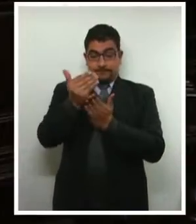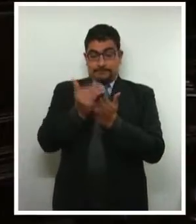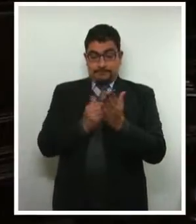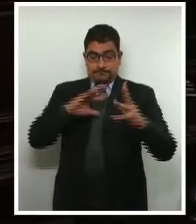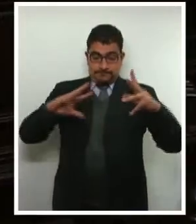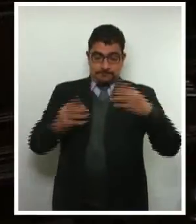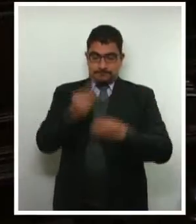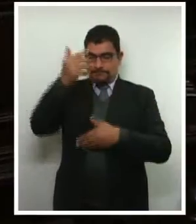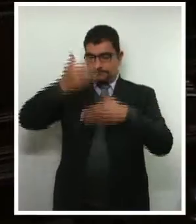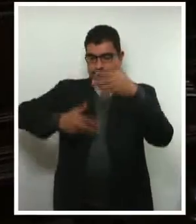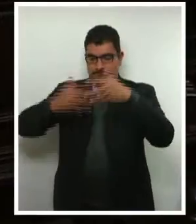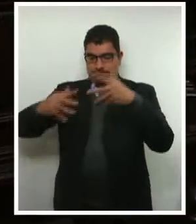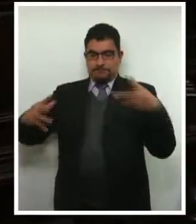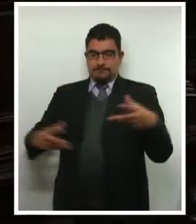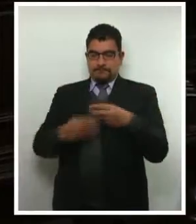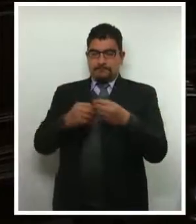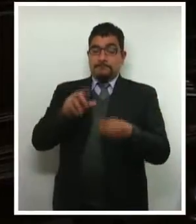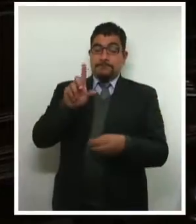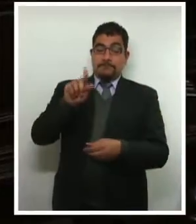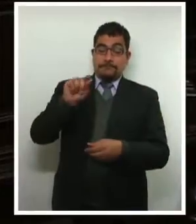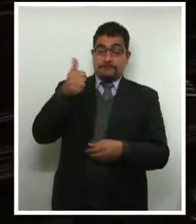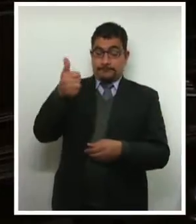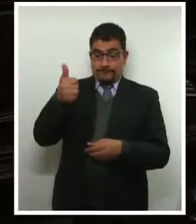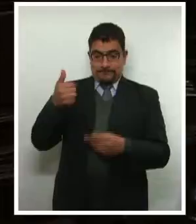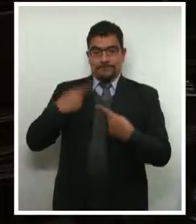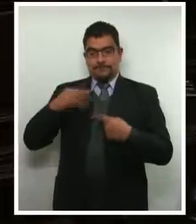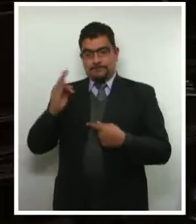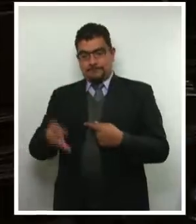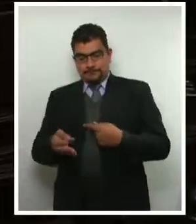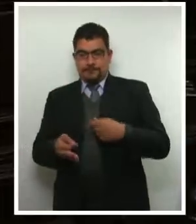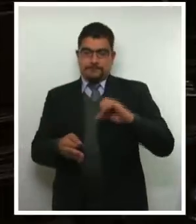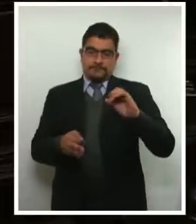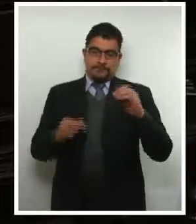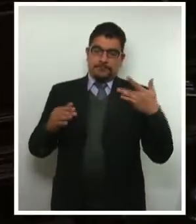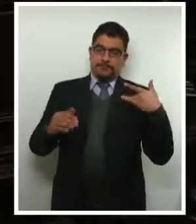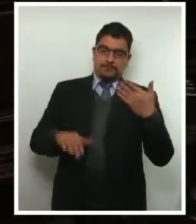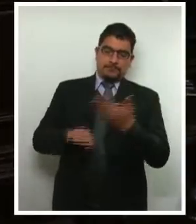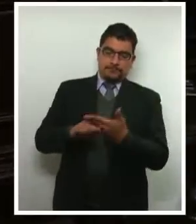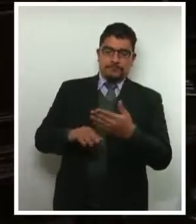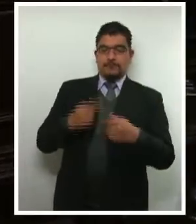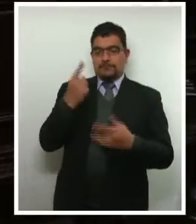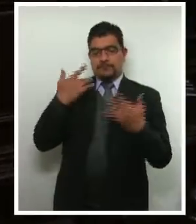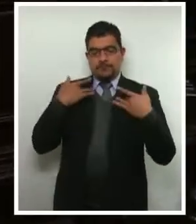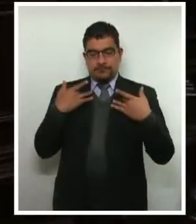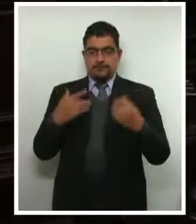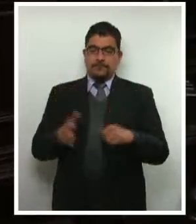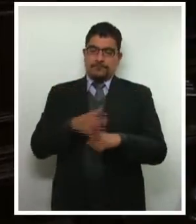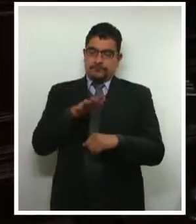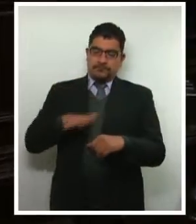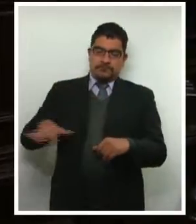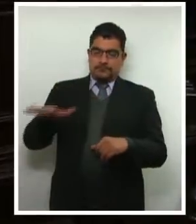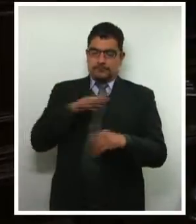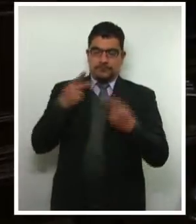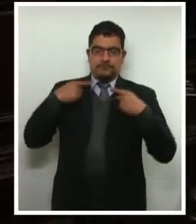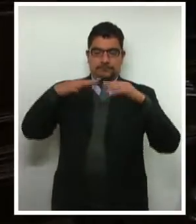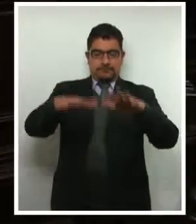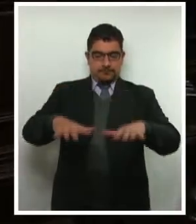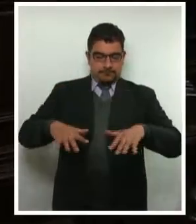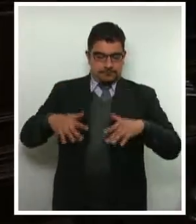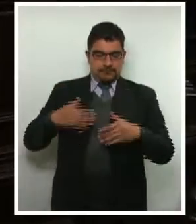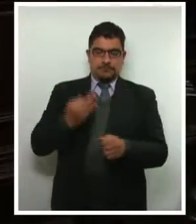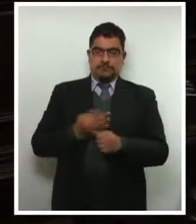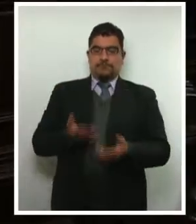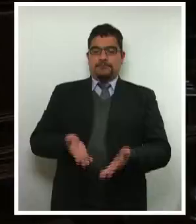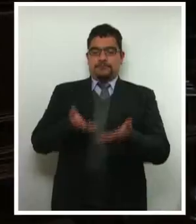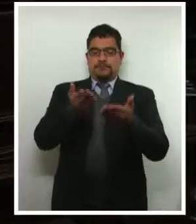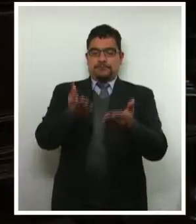total de 76 votos a favor, 0 votos en contra y una abstención por parte de los legisladores de